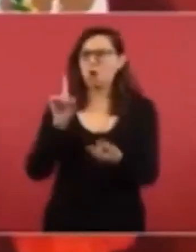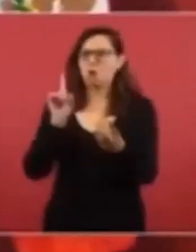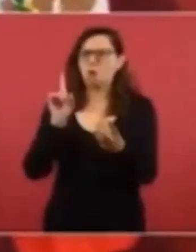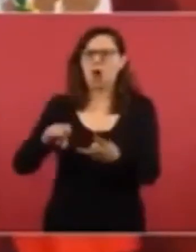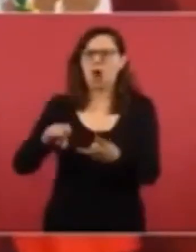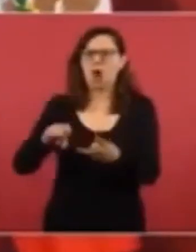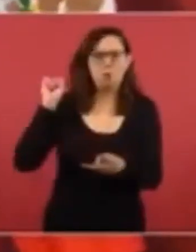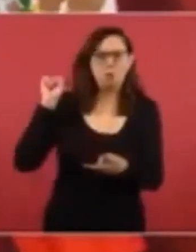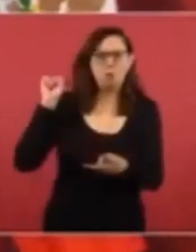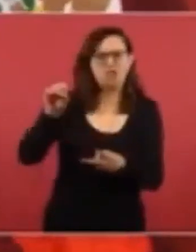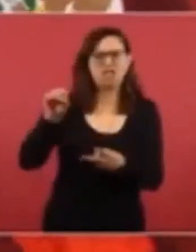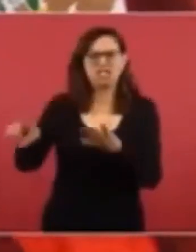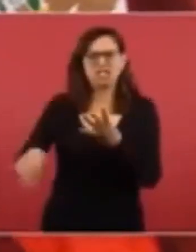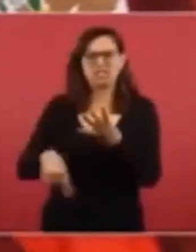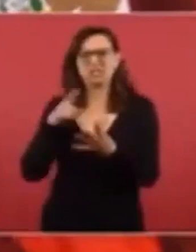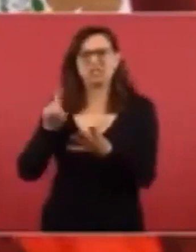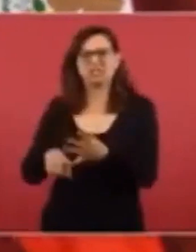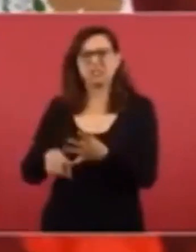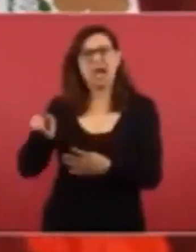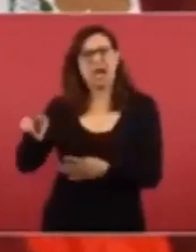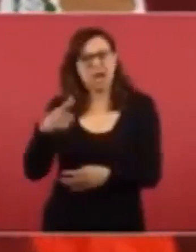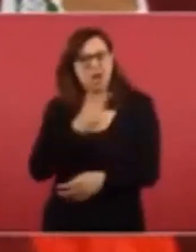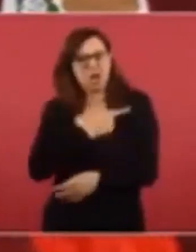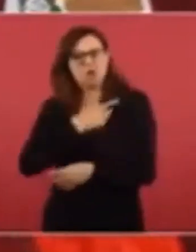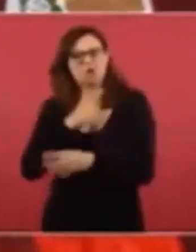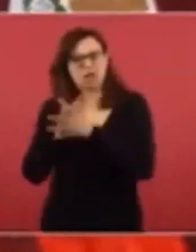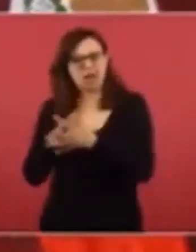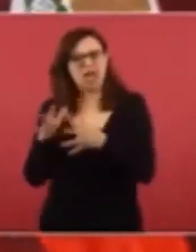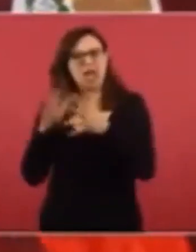comunista, guerrillero.